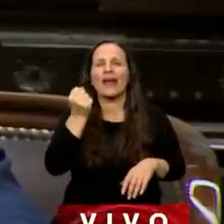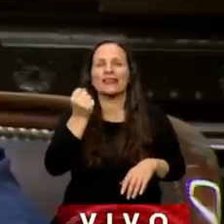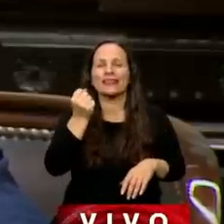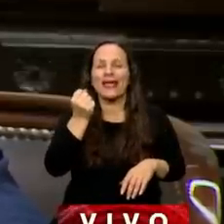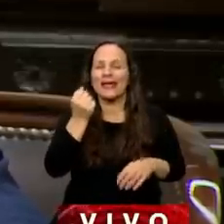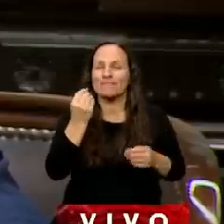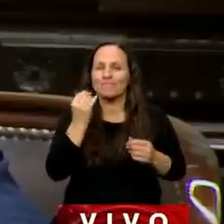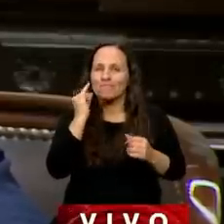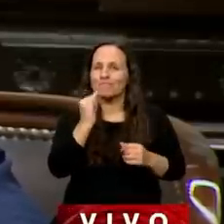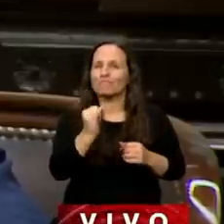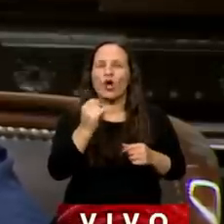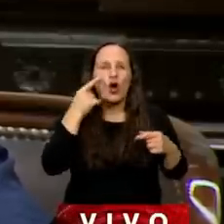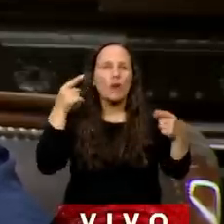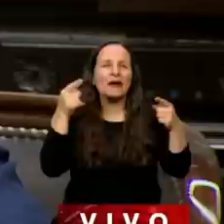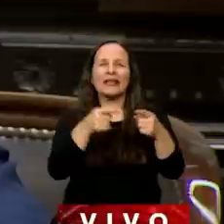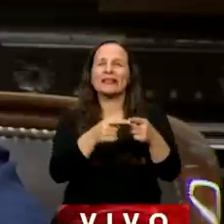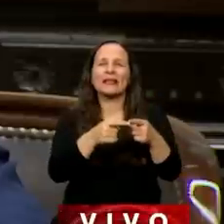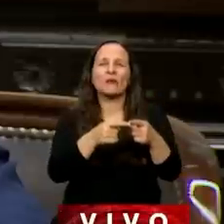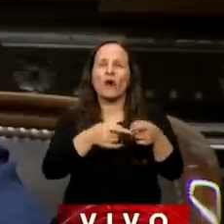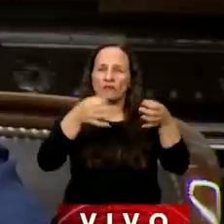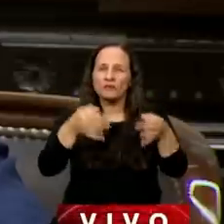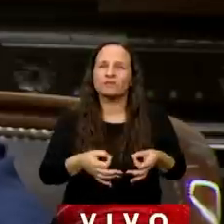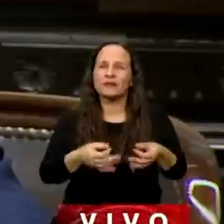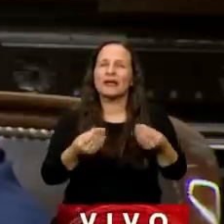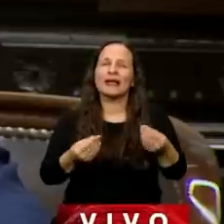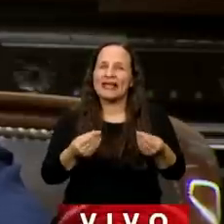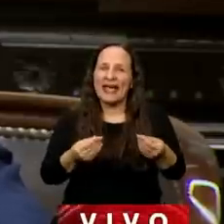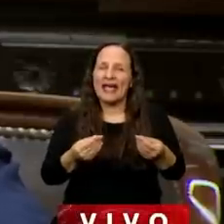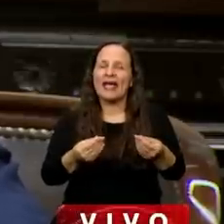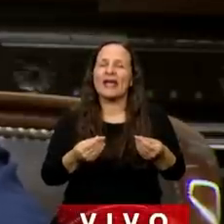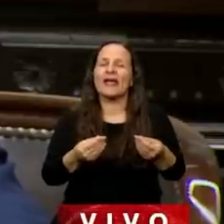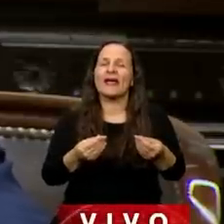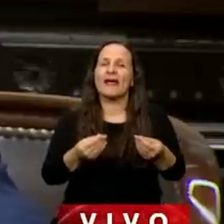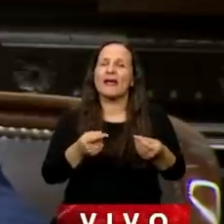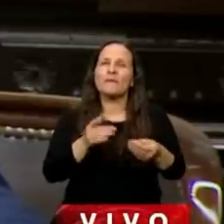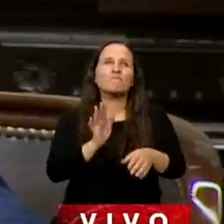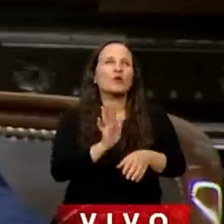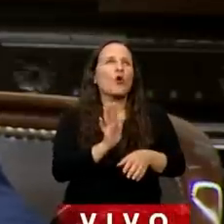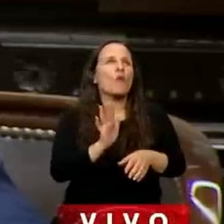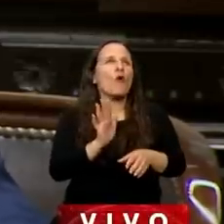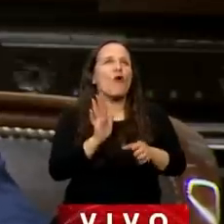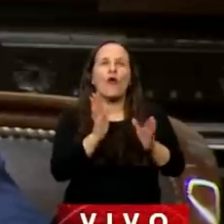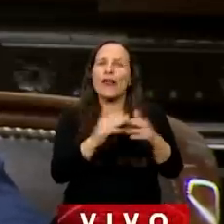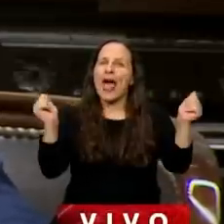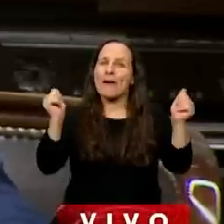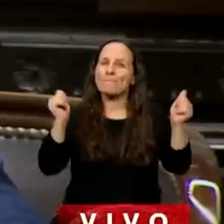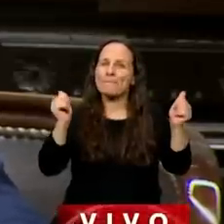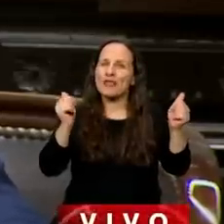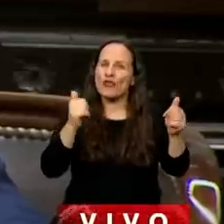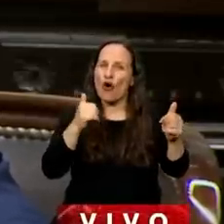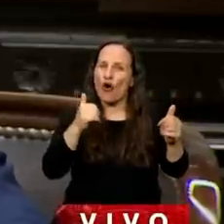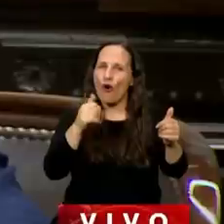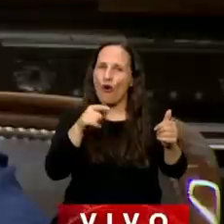objetivo central de este proyecto es generar una rápida y